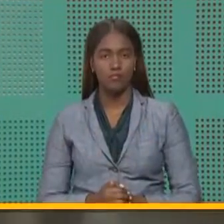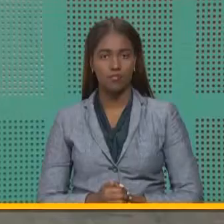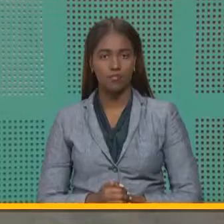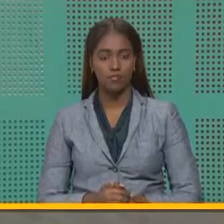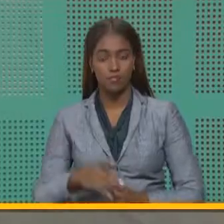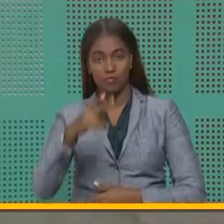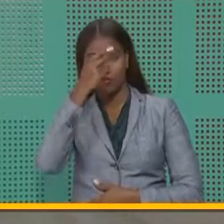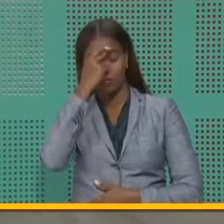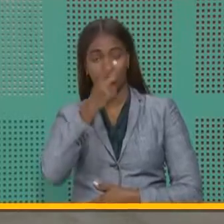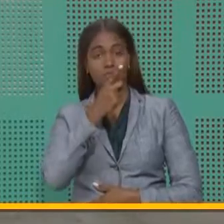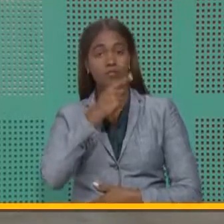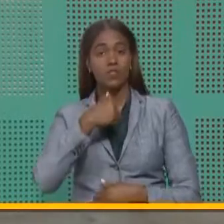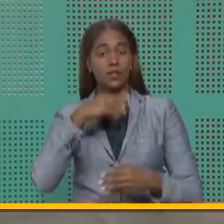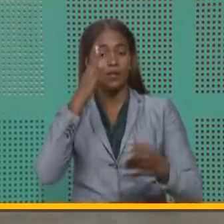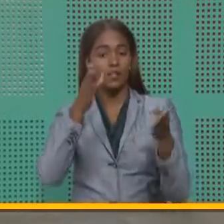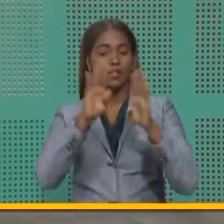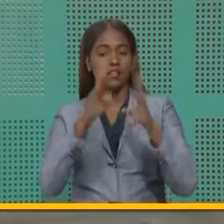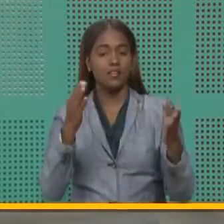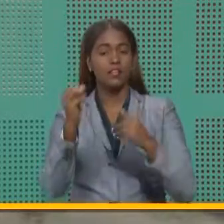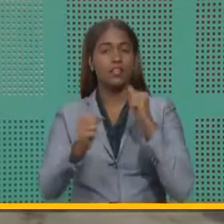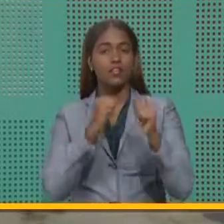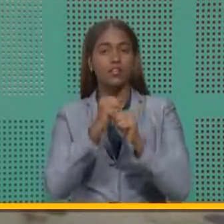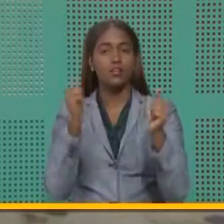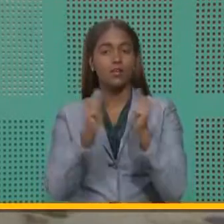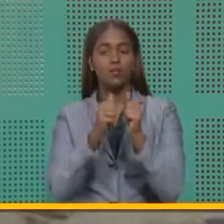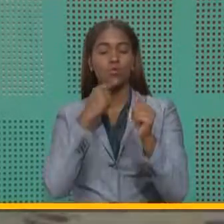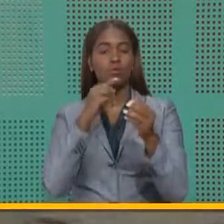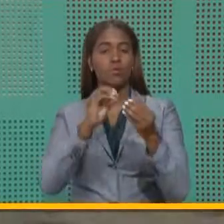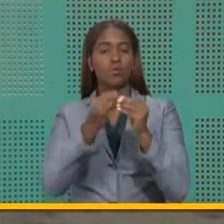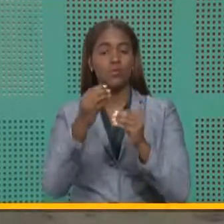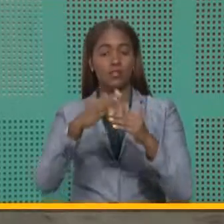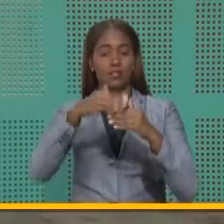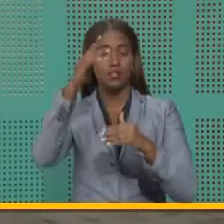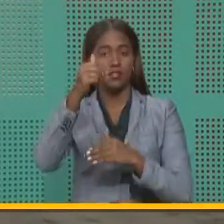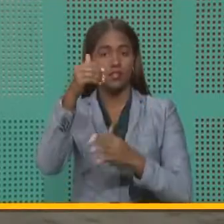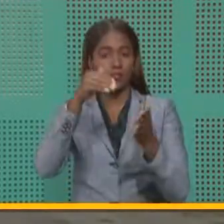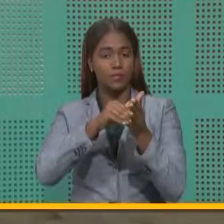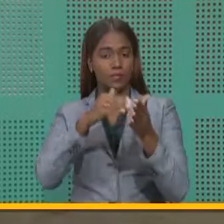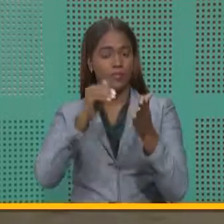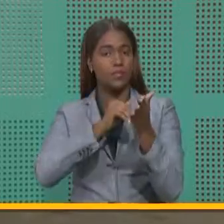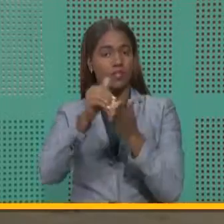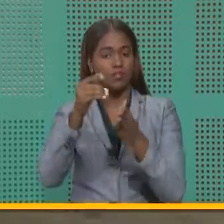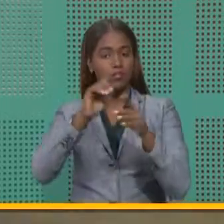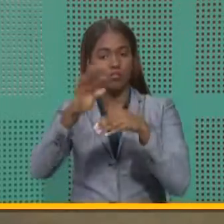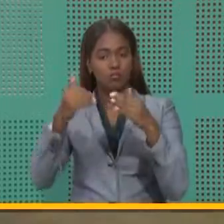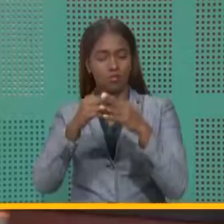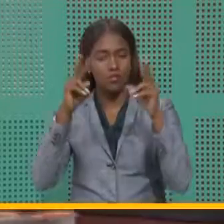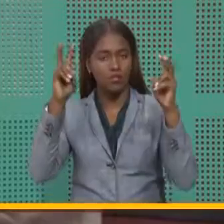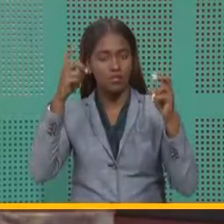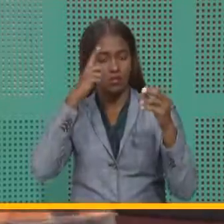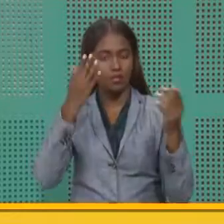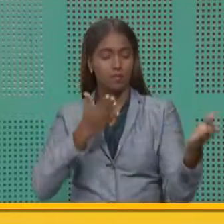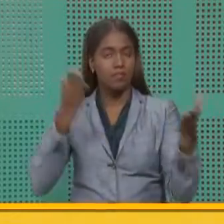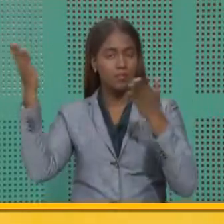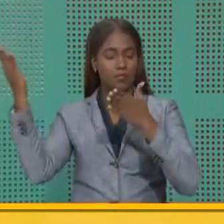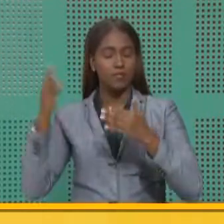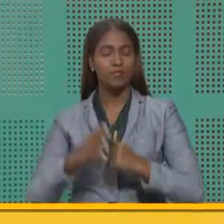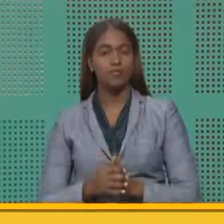república dominicana cerrará este año por encima de los 10 mil millones de dólares en términos de exportaciones